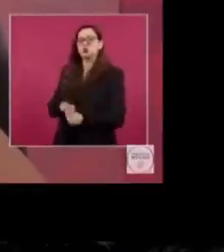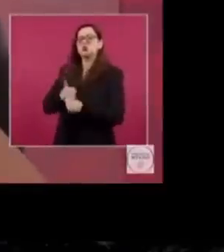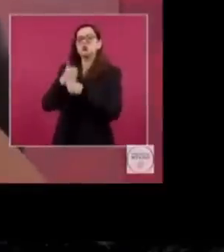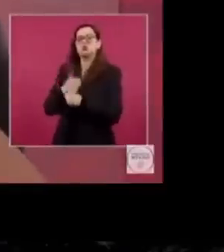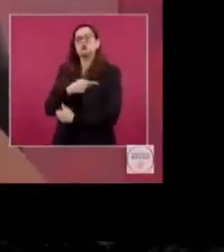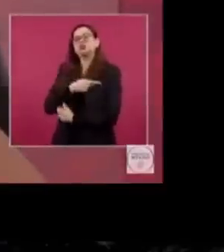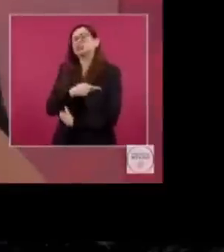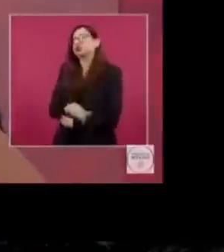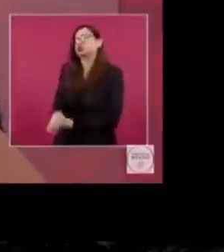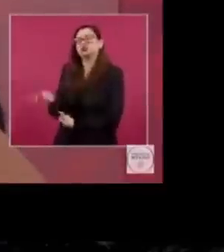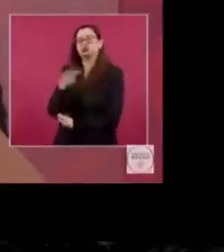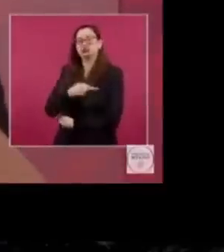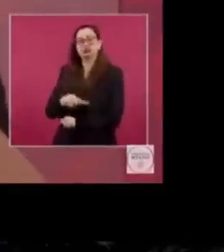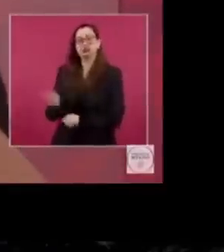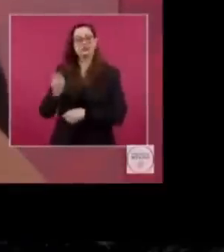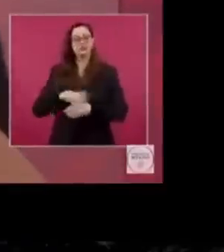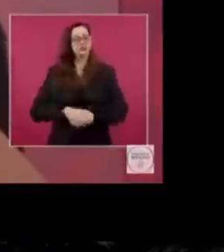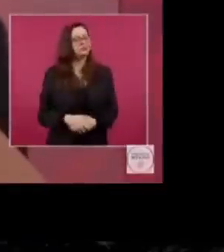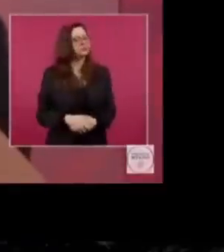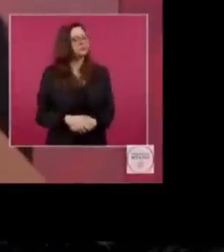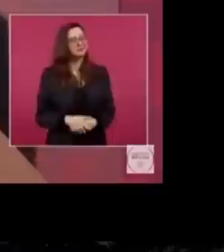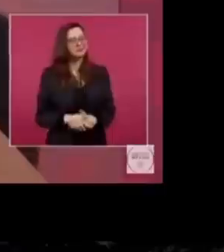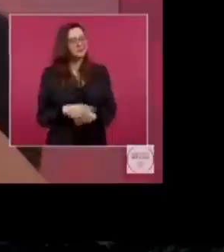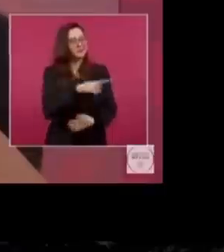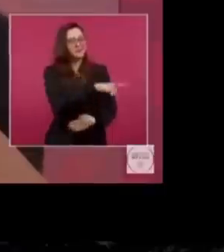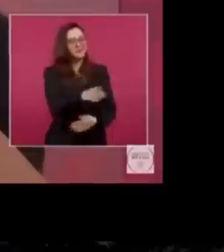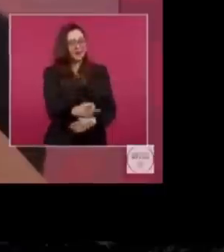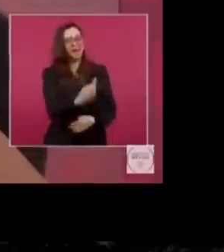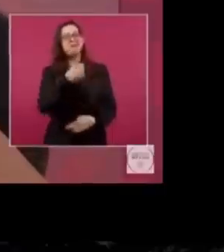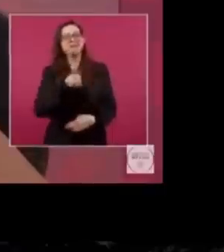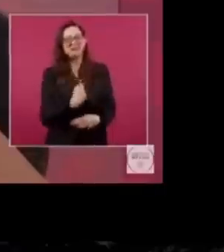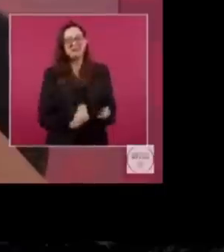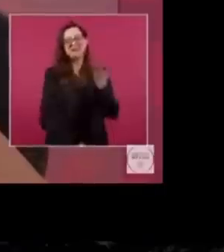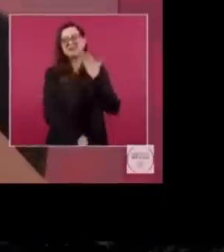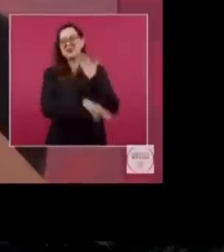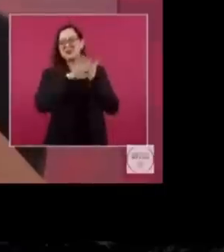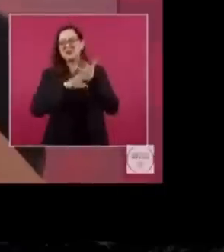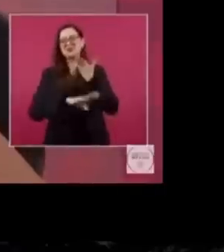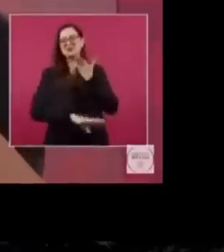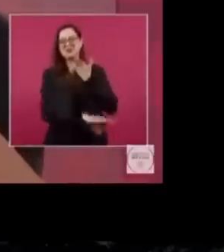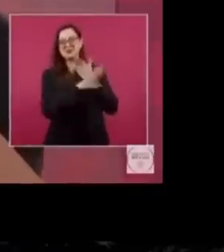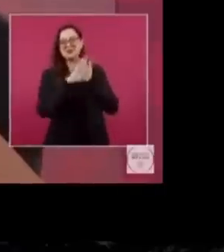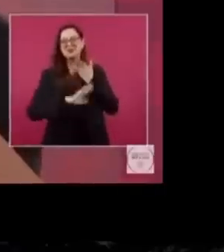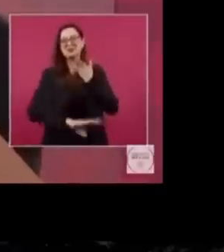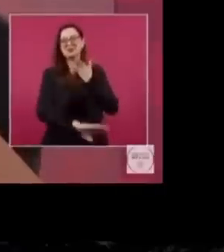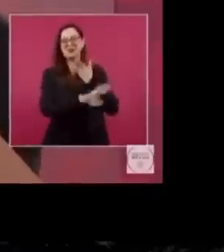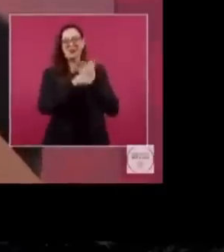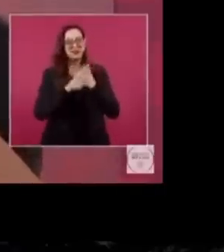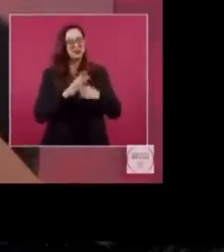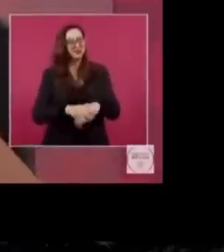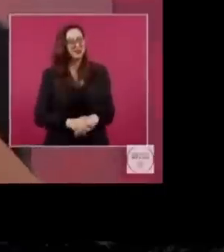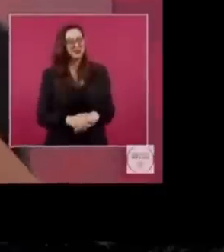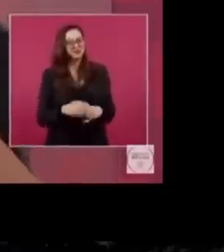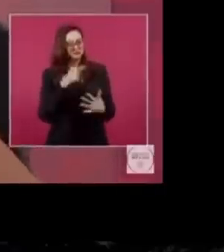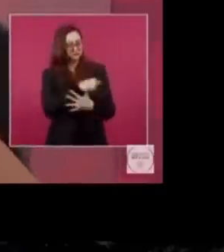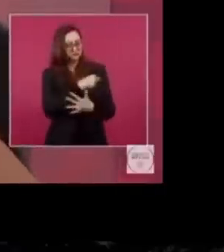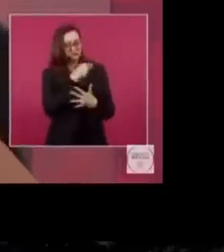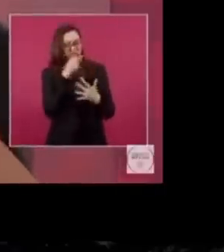Si yo les recordara lo que han hecho. A ver, recuérdanos. Todo este